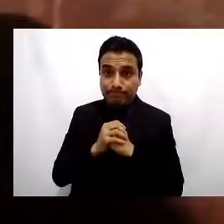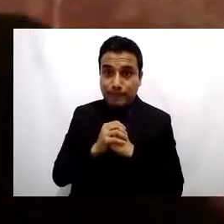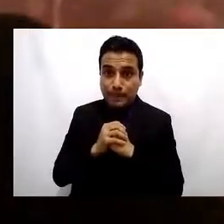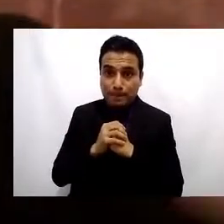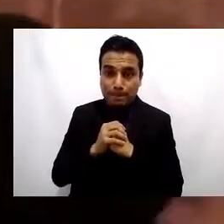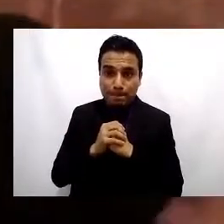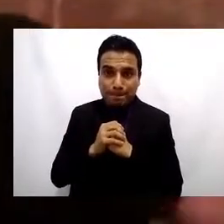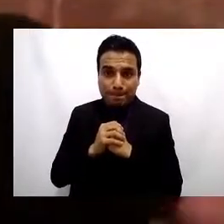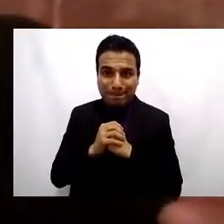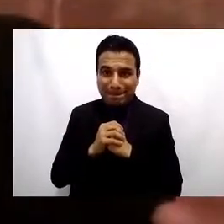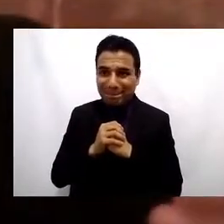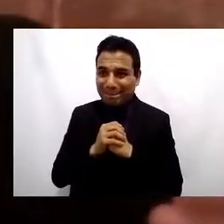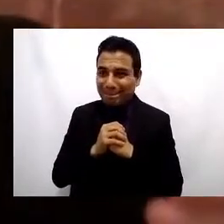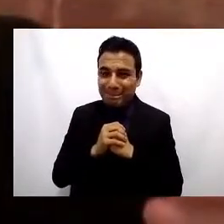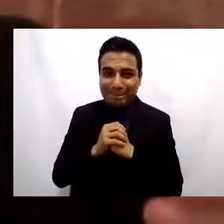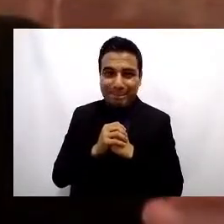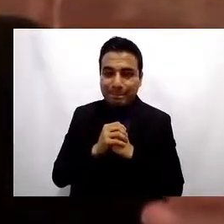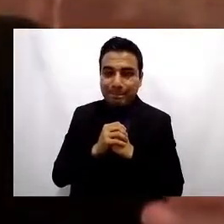de ciertos